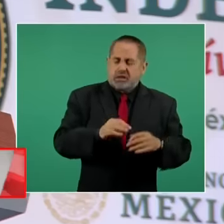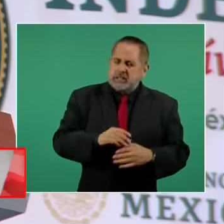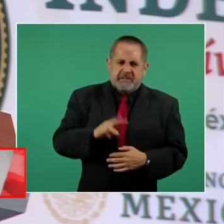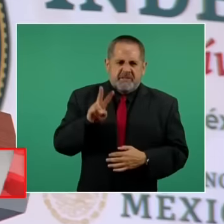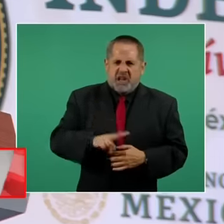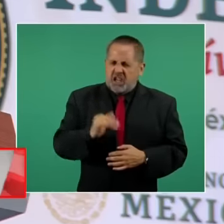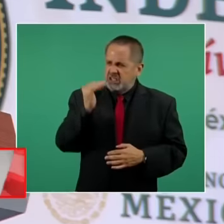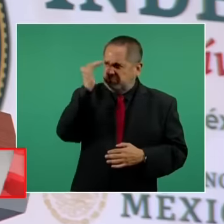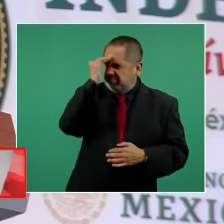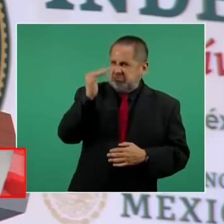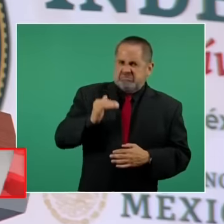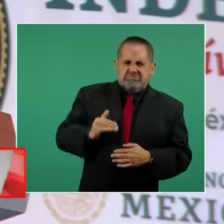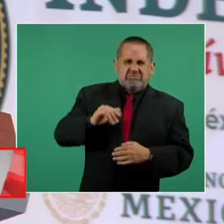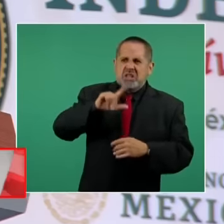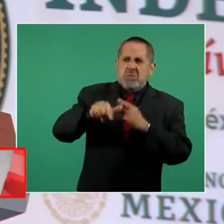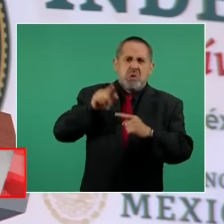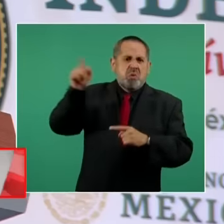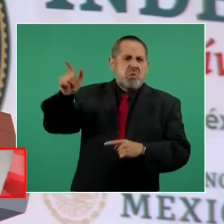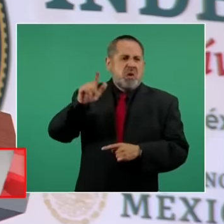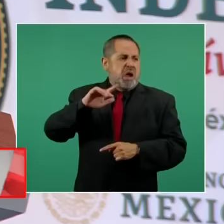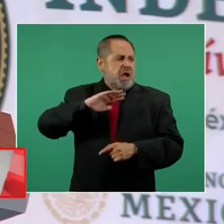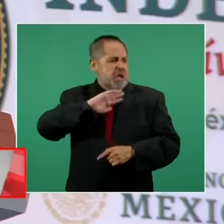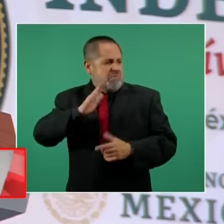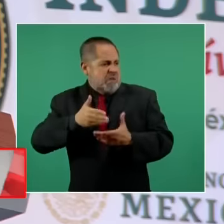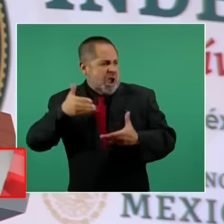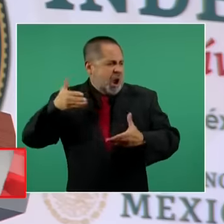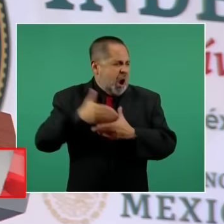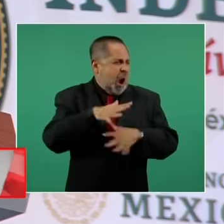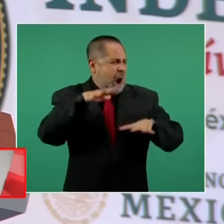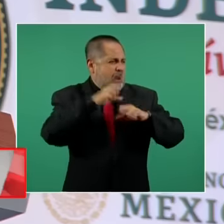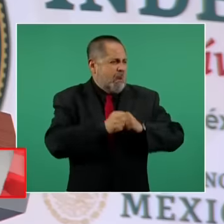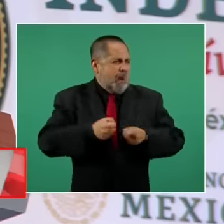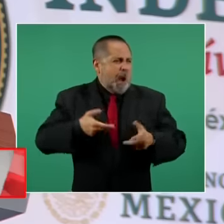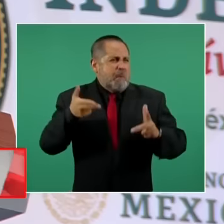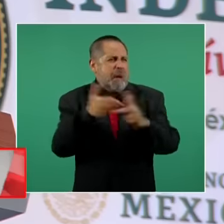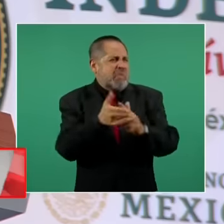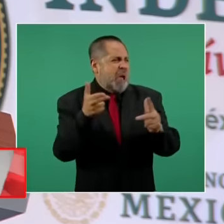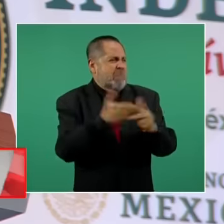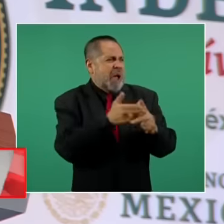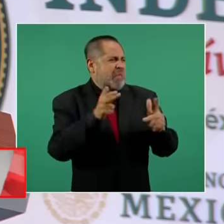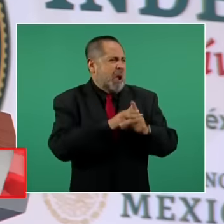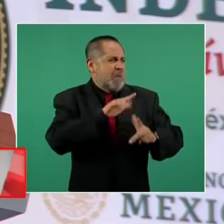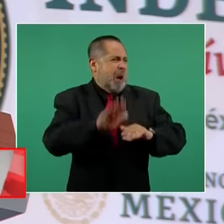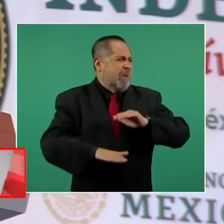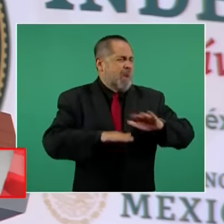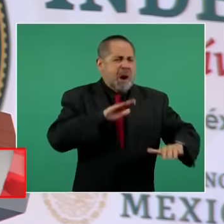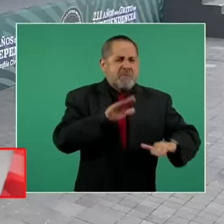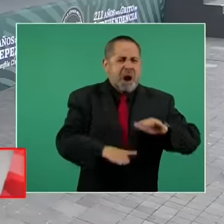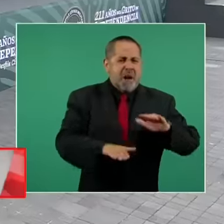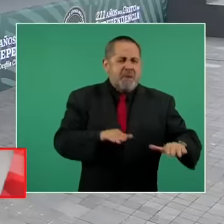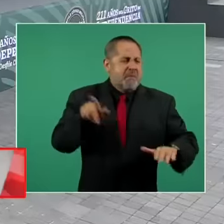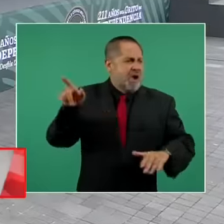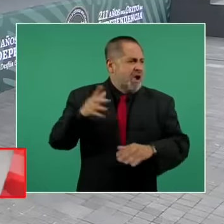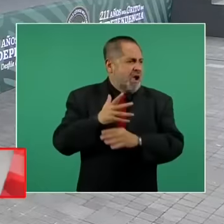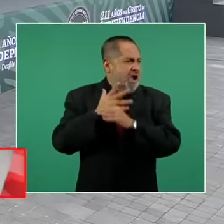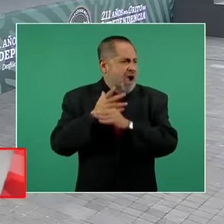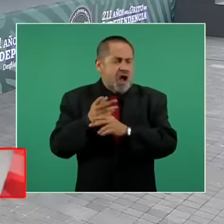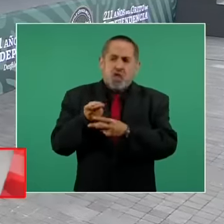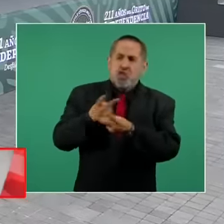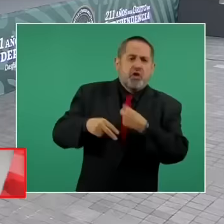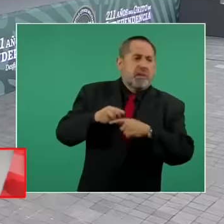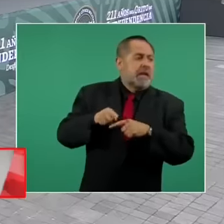que iniciaron siglos después, con matanza y destrucción sin freno, las tropas españolas que venían de Santiago de